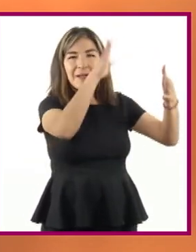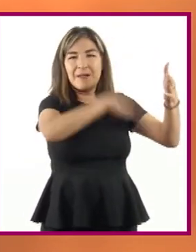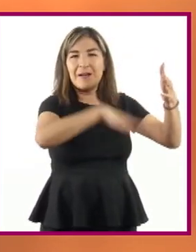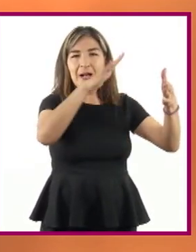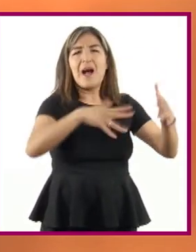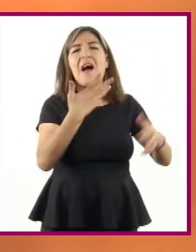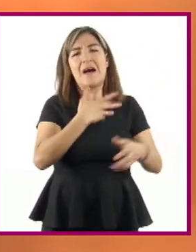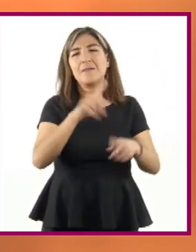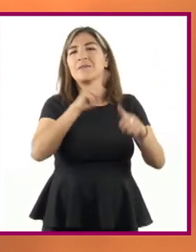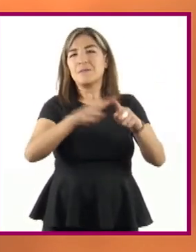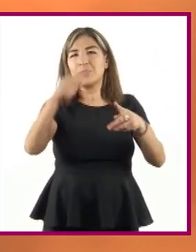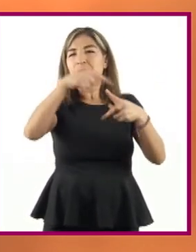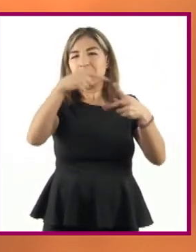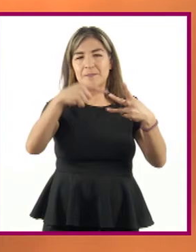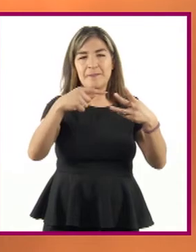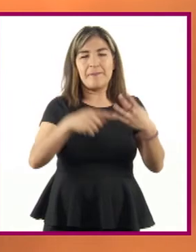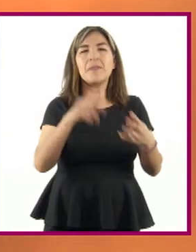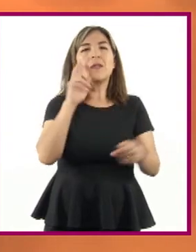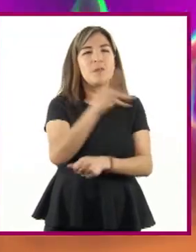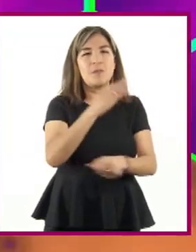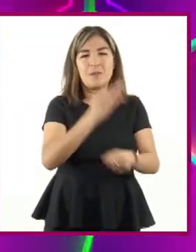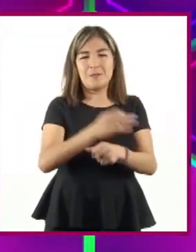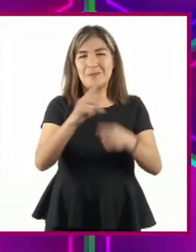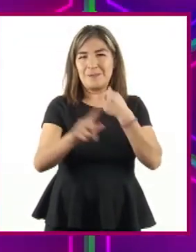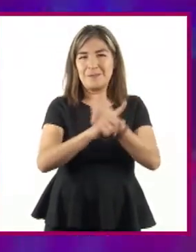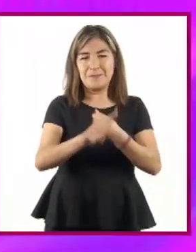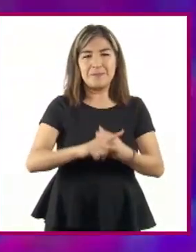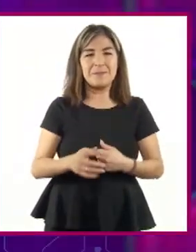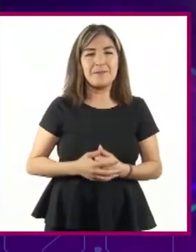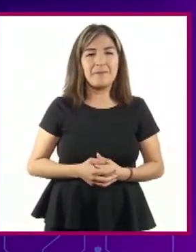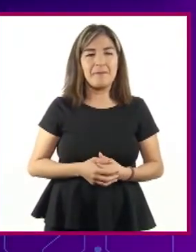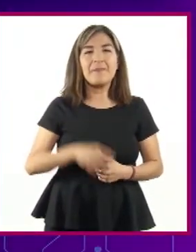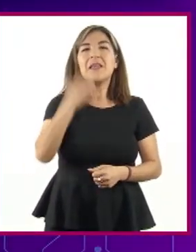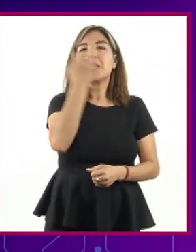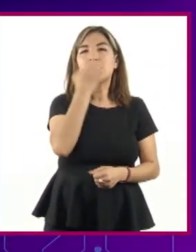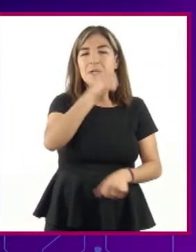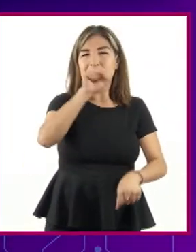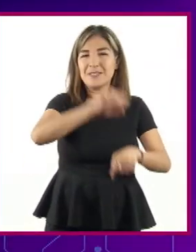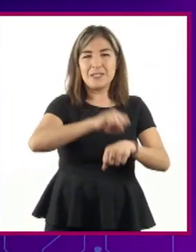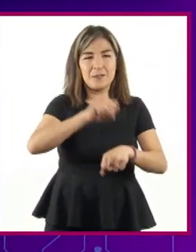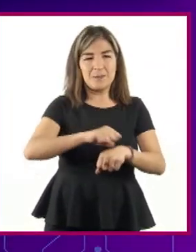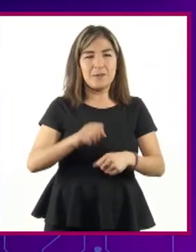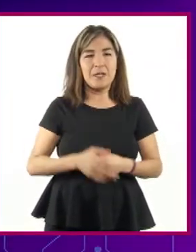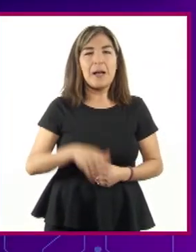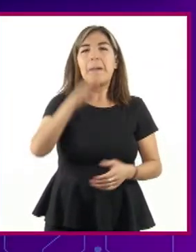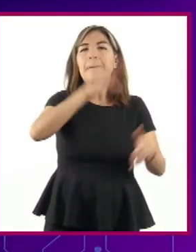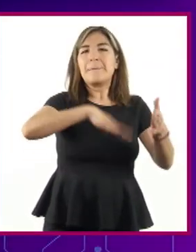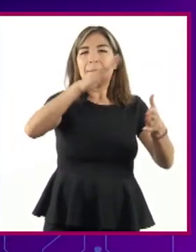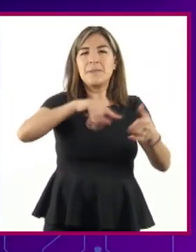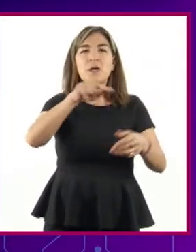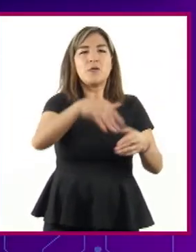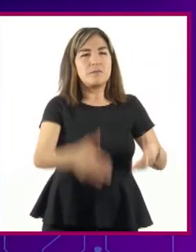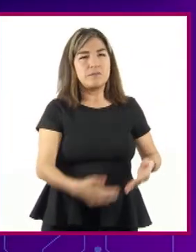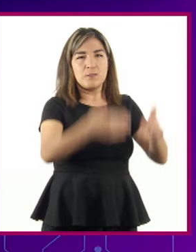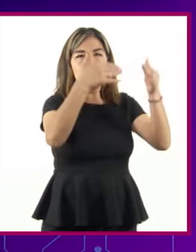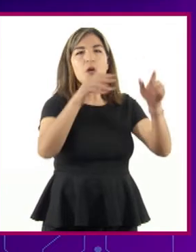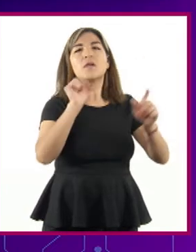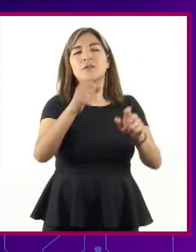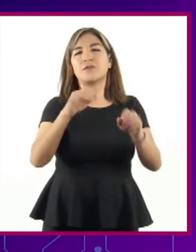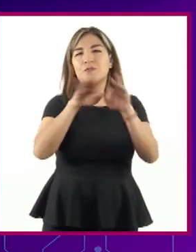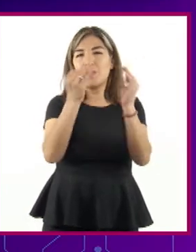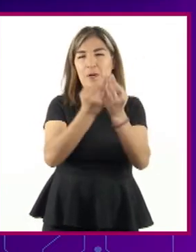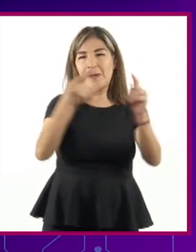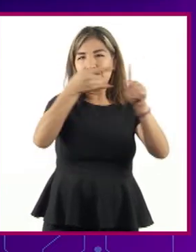opciones, tal y como nos lo plantea el siguiente problema. En una escuela secundaria se va a pintar un muro de forma rectangular que